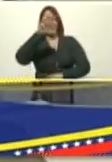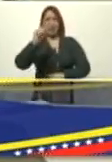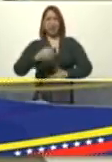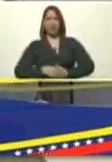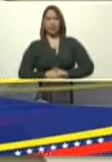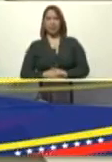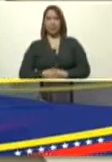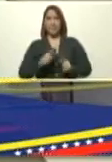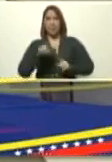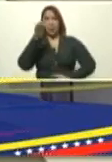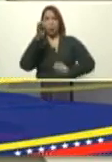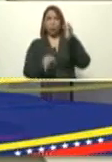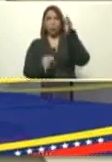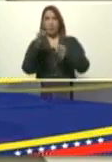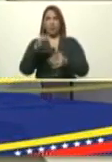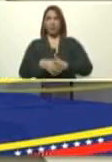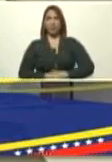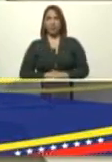para justificar